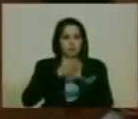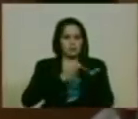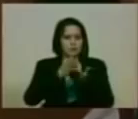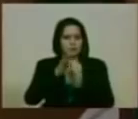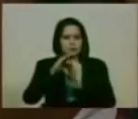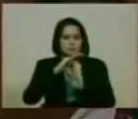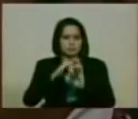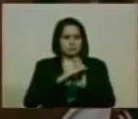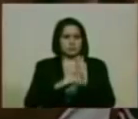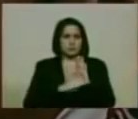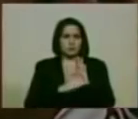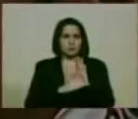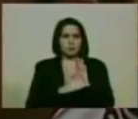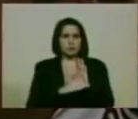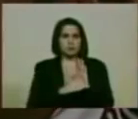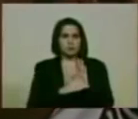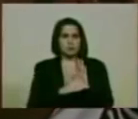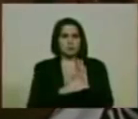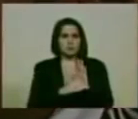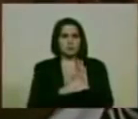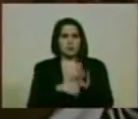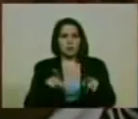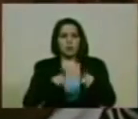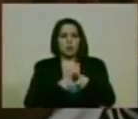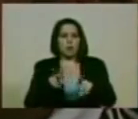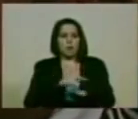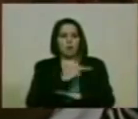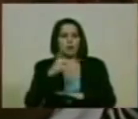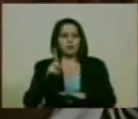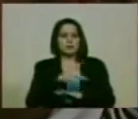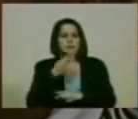directo y parece poesía, pues, de lo bello que es.